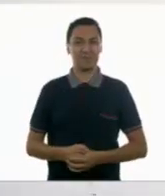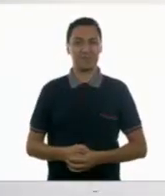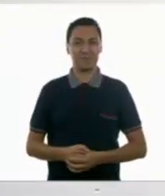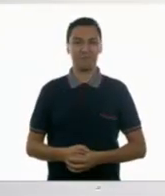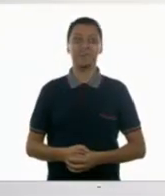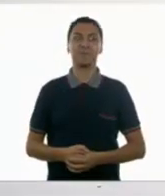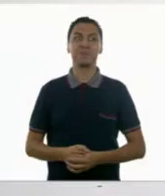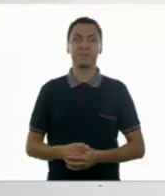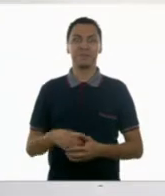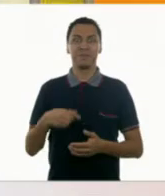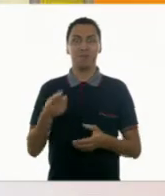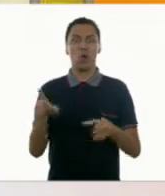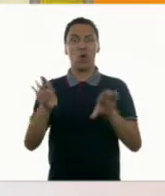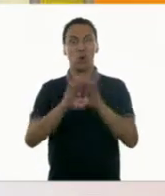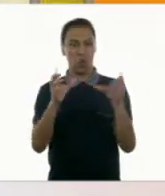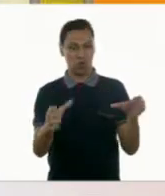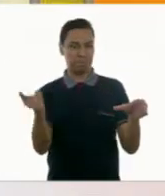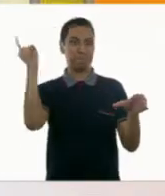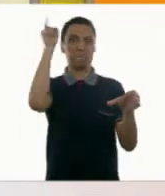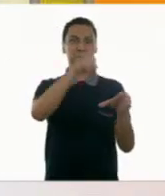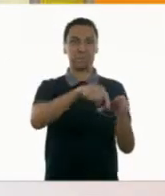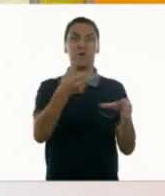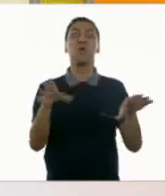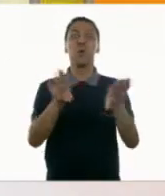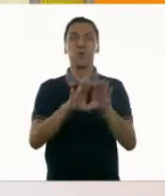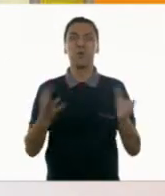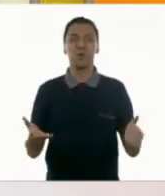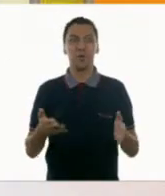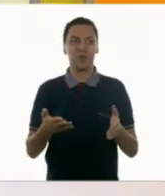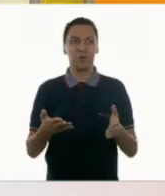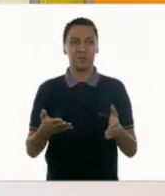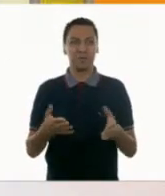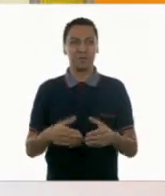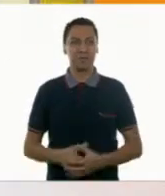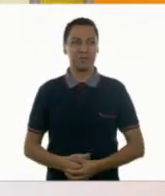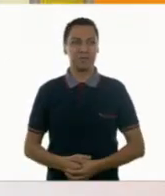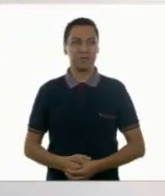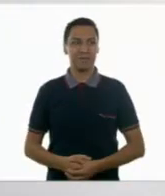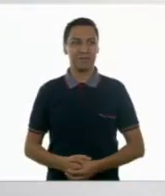Pero luego, ¿cómo la encesto? A ver, ahí voy.